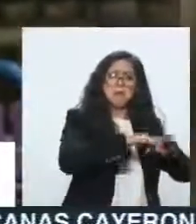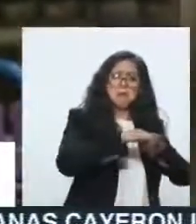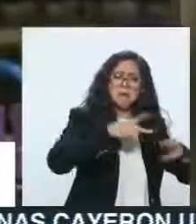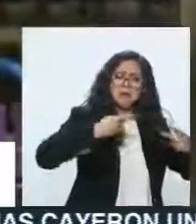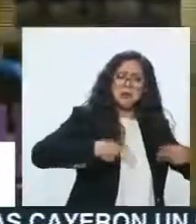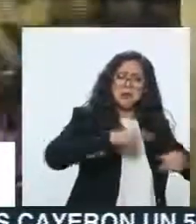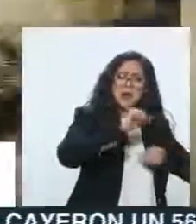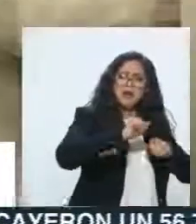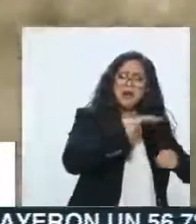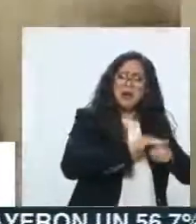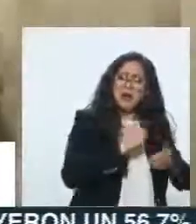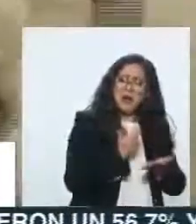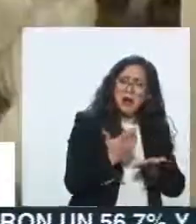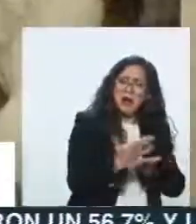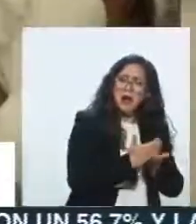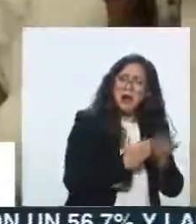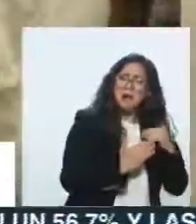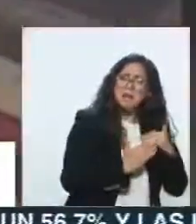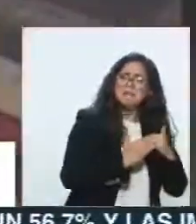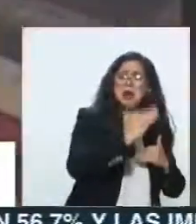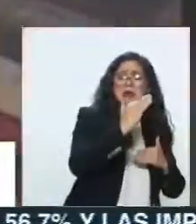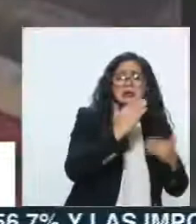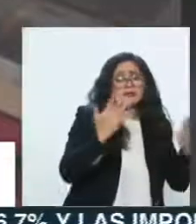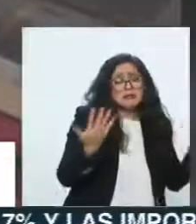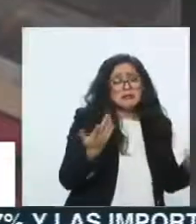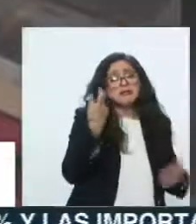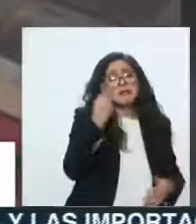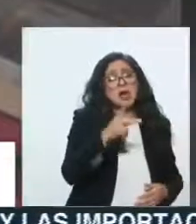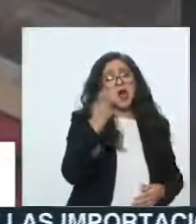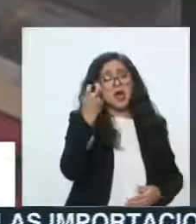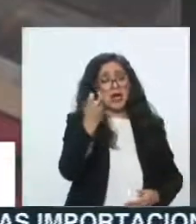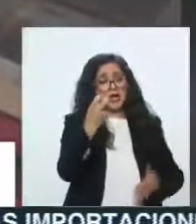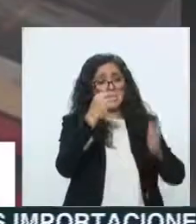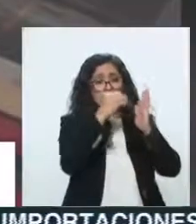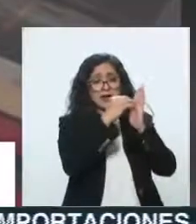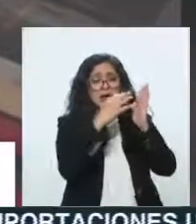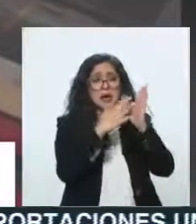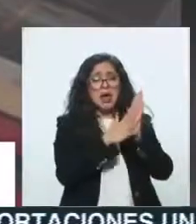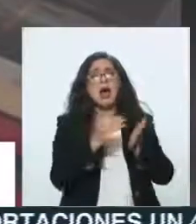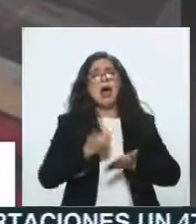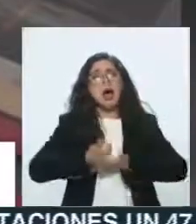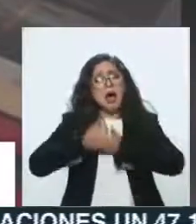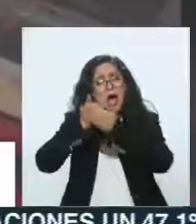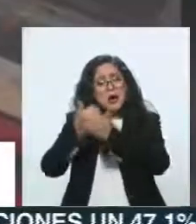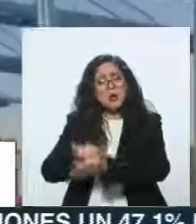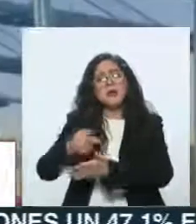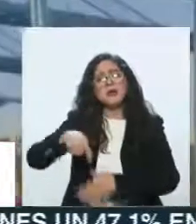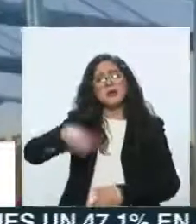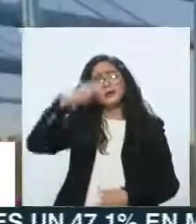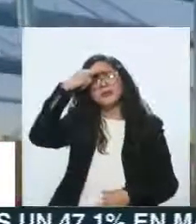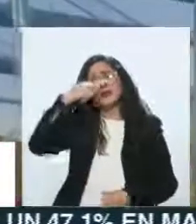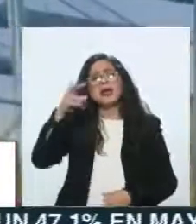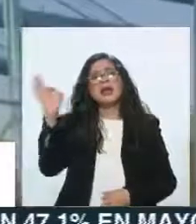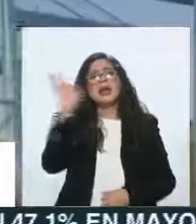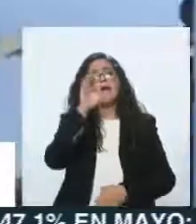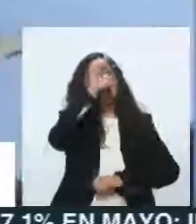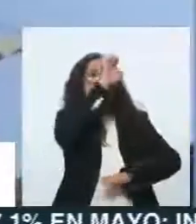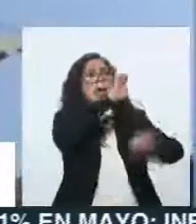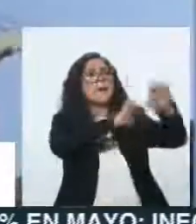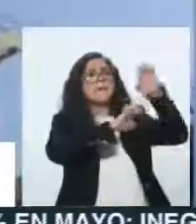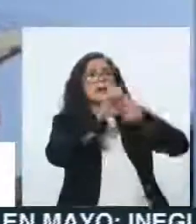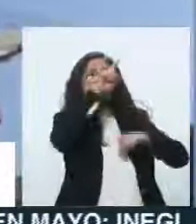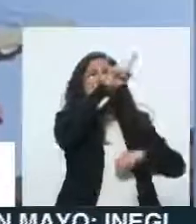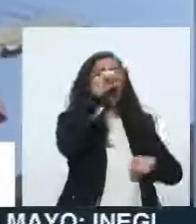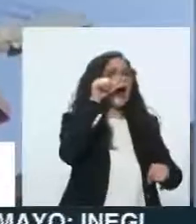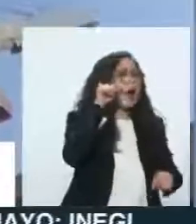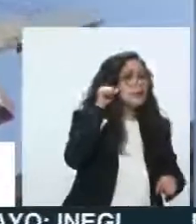embargo, en México esto podría ser una ventaja si las ensambladoras asiáticas y europeas deciden